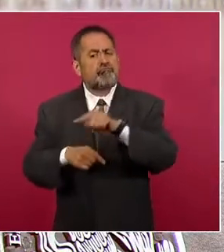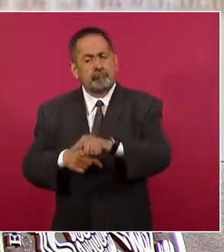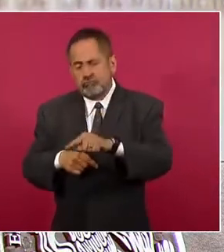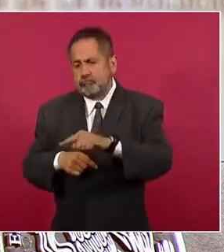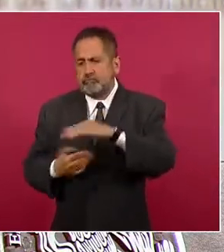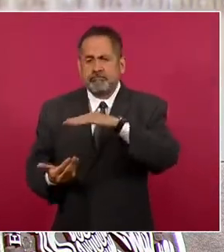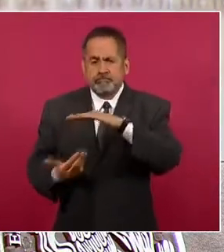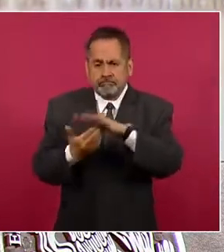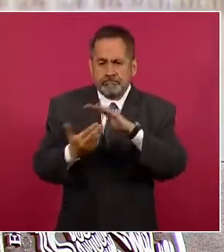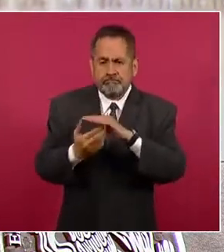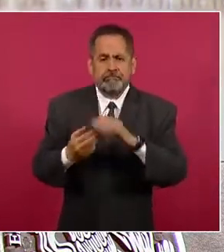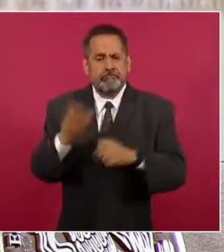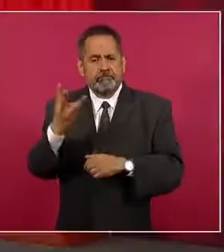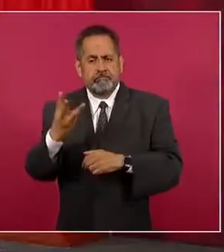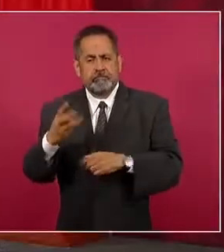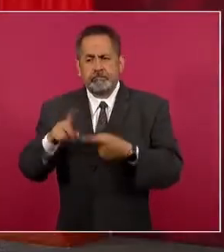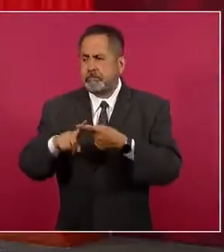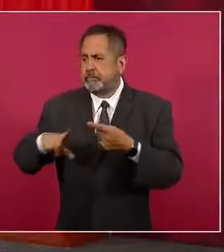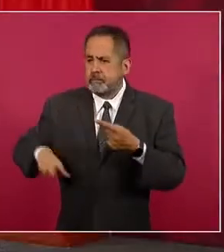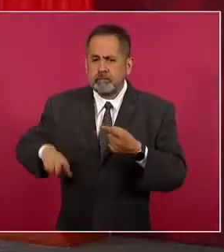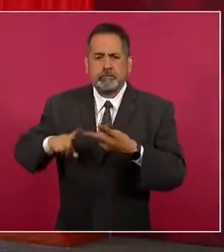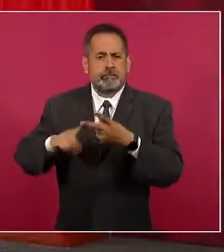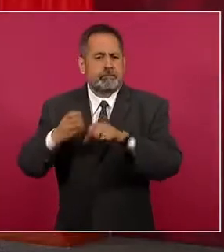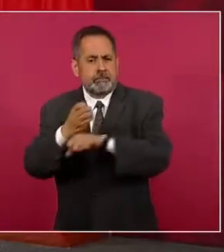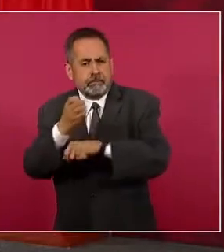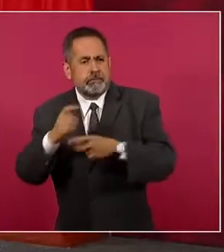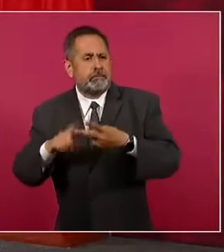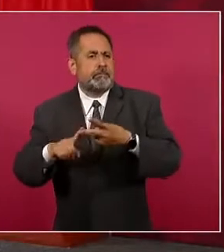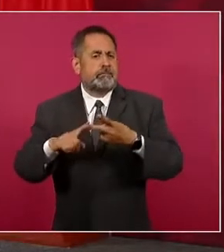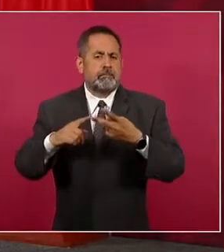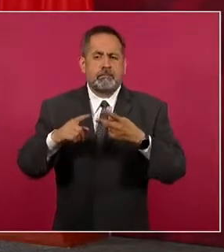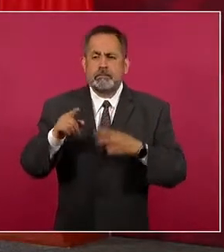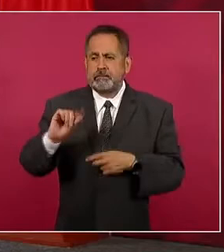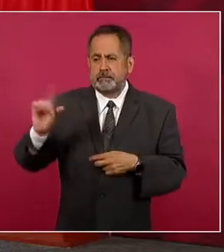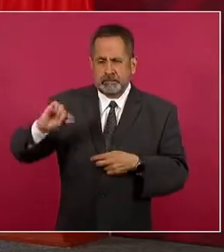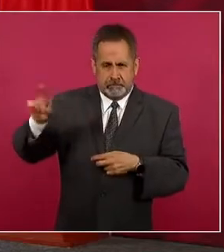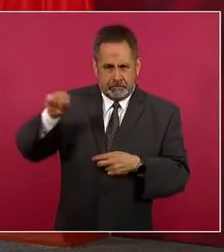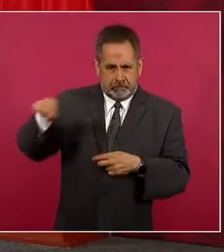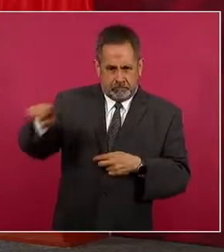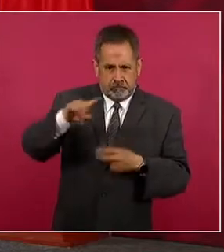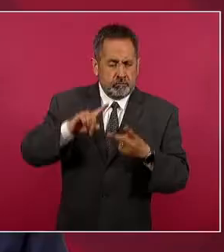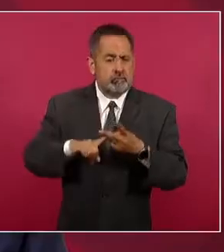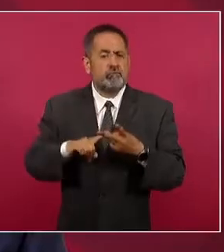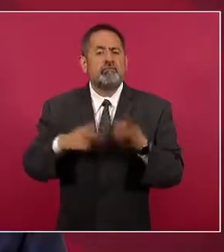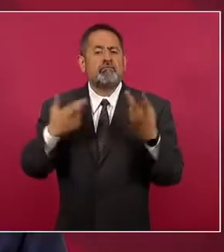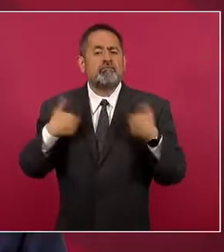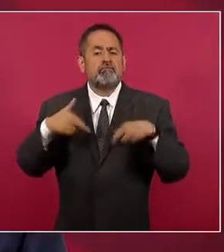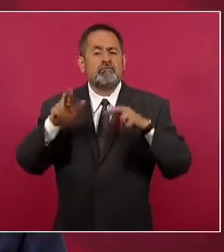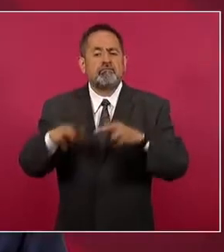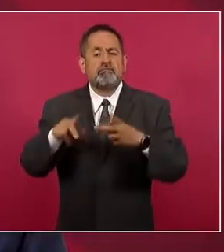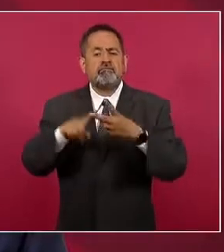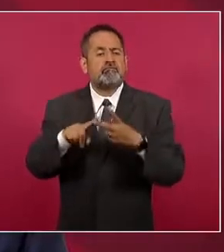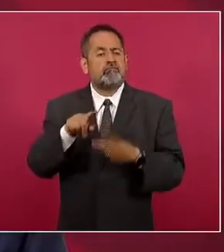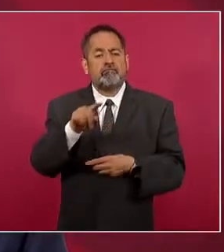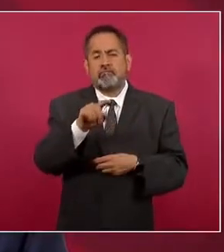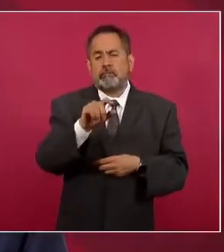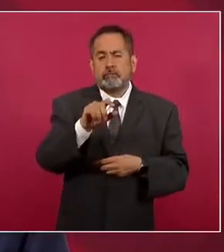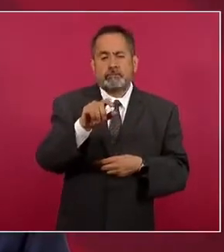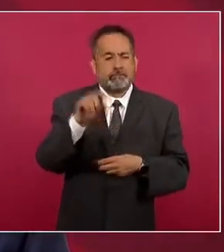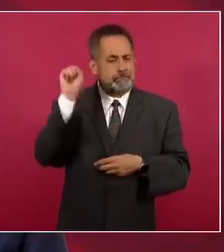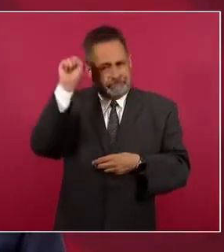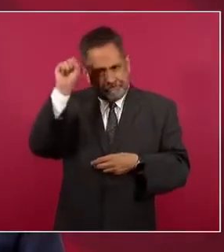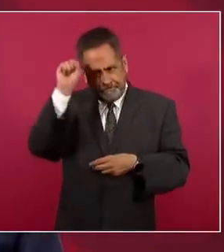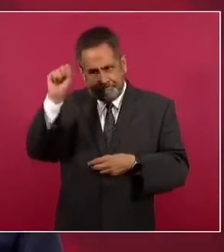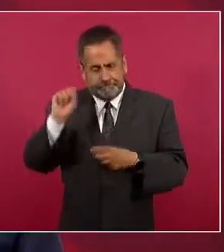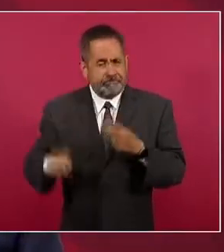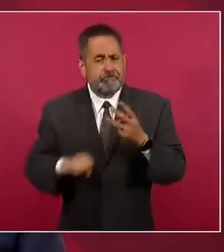mesas tripartitas, gobiernos de los estados representados por las autoridades locales, representado por las organizaciones sindicales